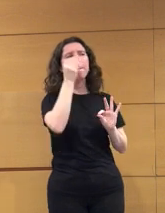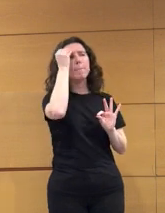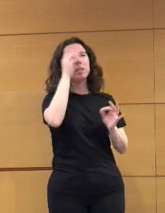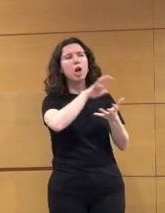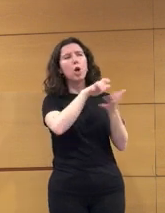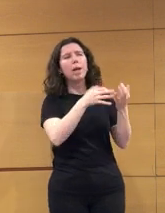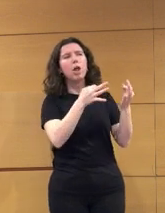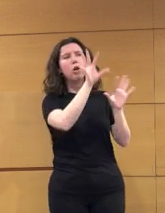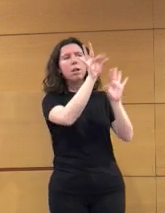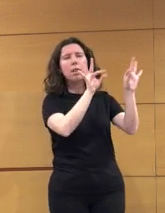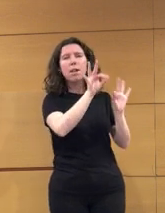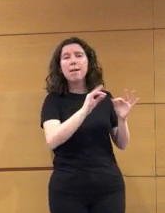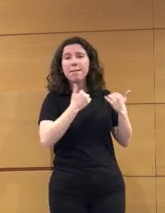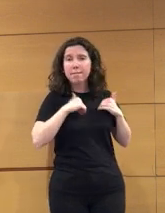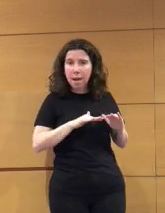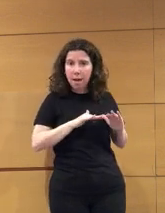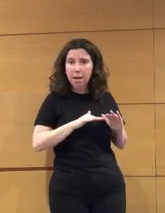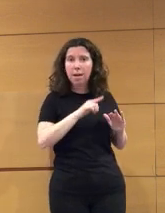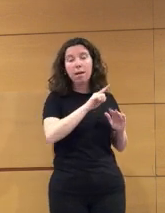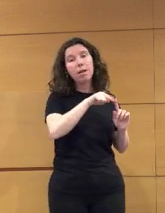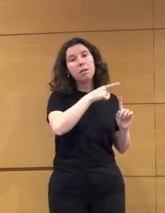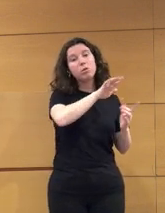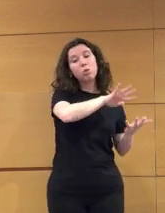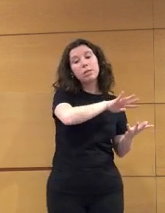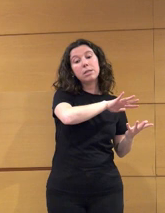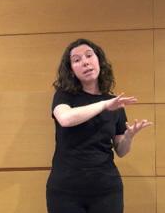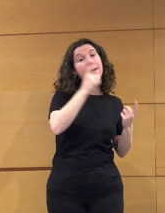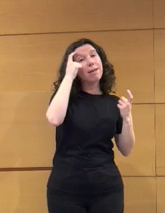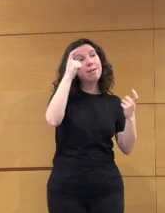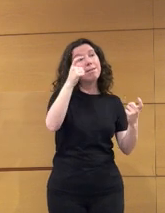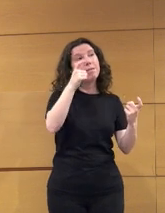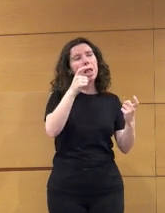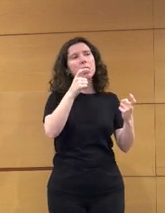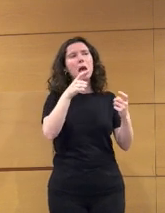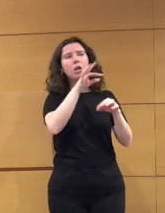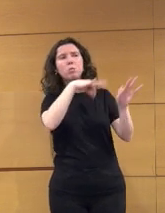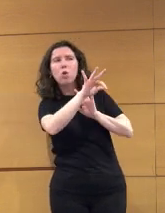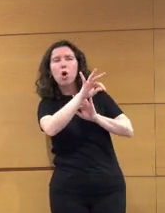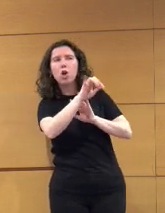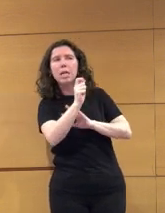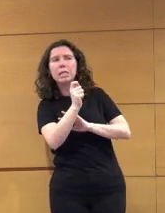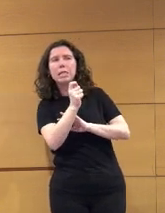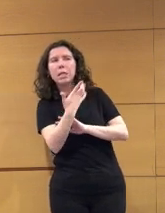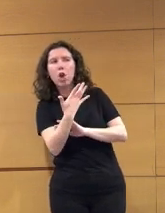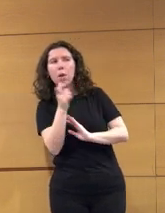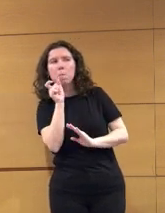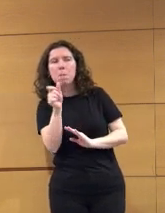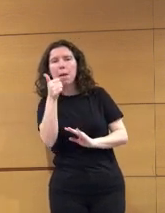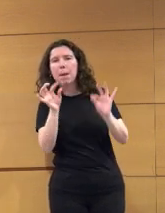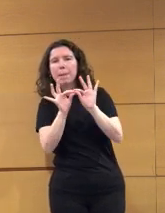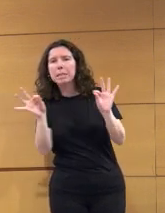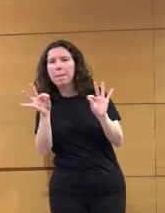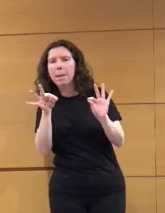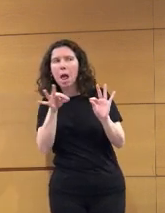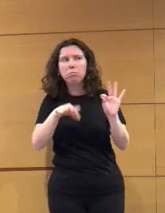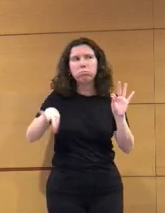Y una vez que estas palabras se identifican, entonces tratar de reemplazarlas por sinónimos que son más simples de entender. Estos